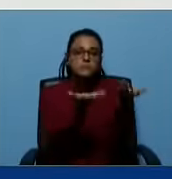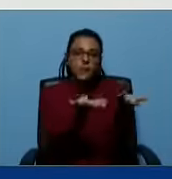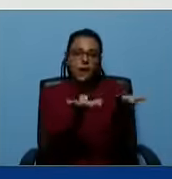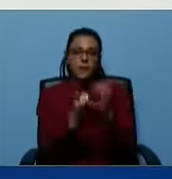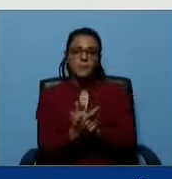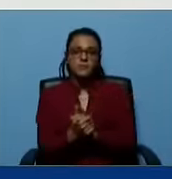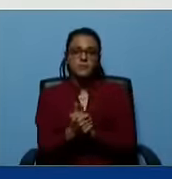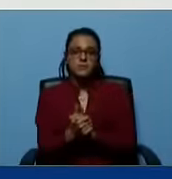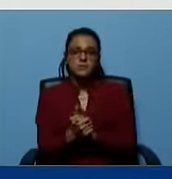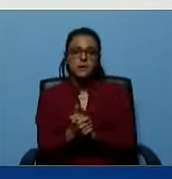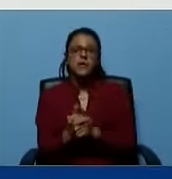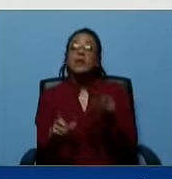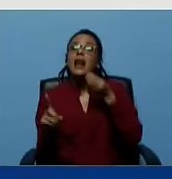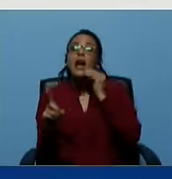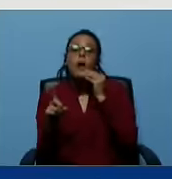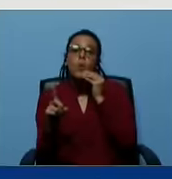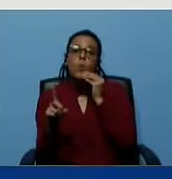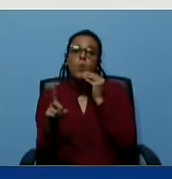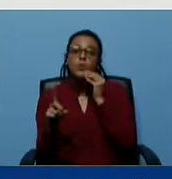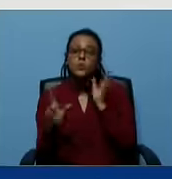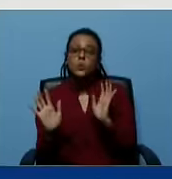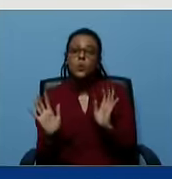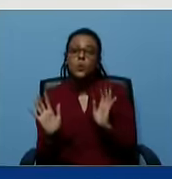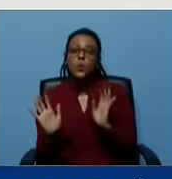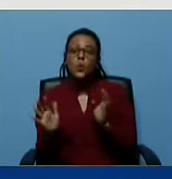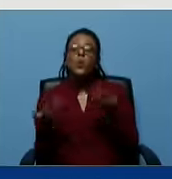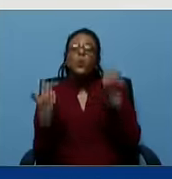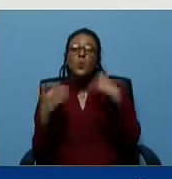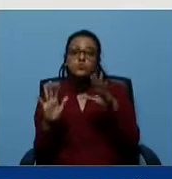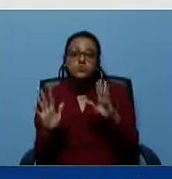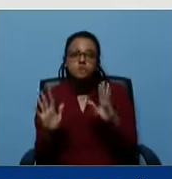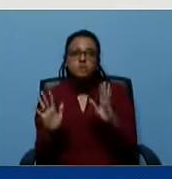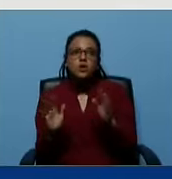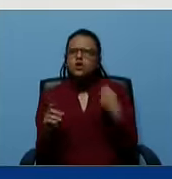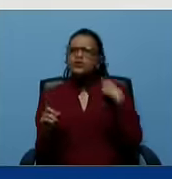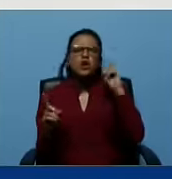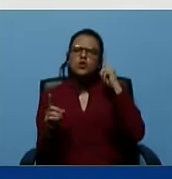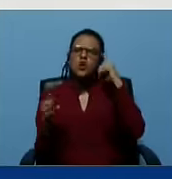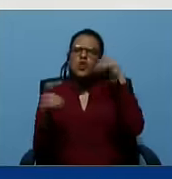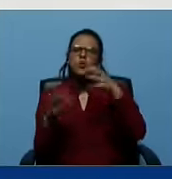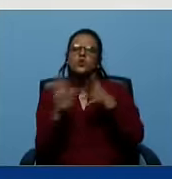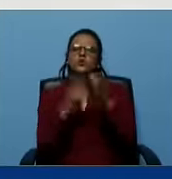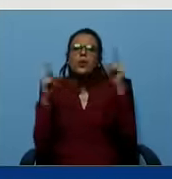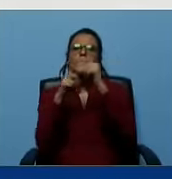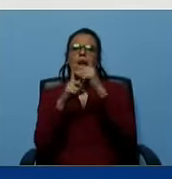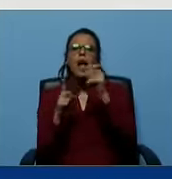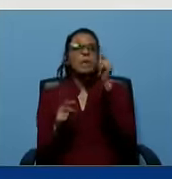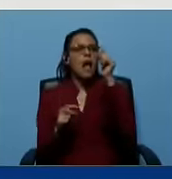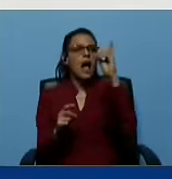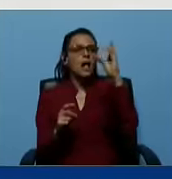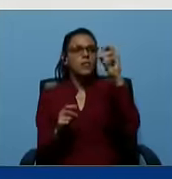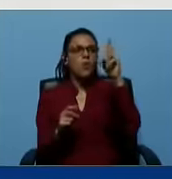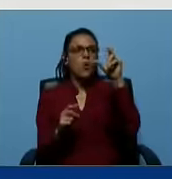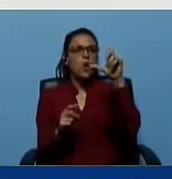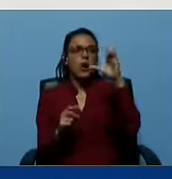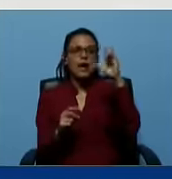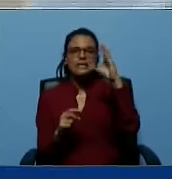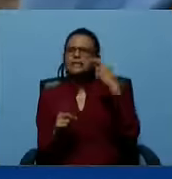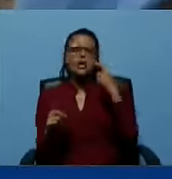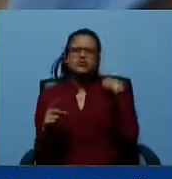De la primera juventud, que algunos llaman todavía adolescente, yo no estoy de acuerdo con el concepto adolescente. Y lo vengo